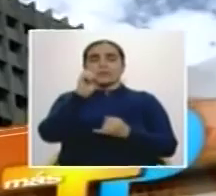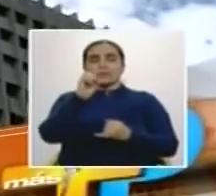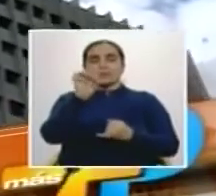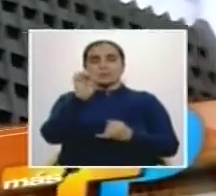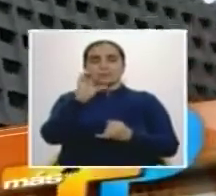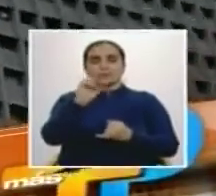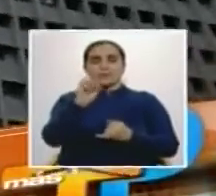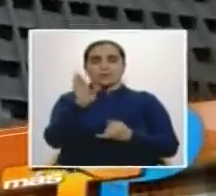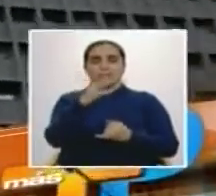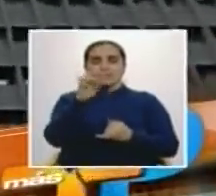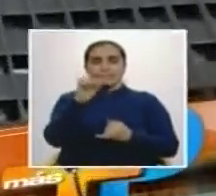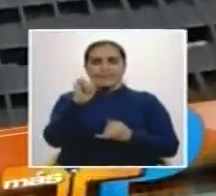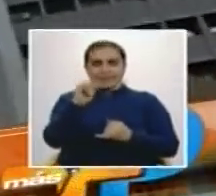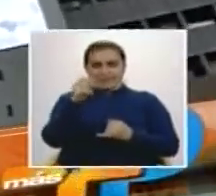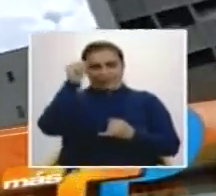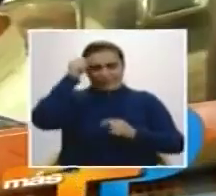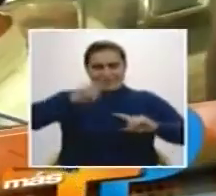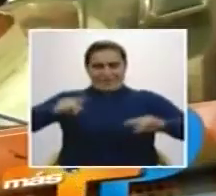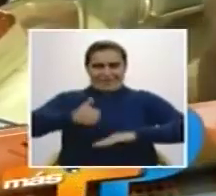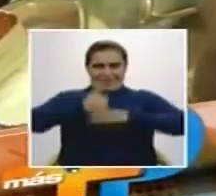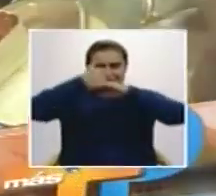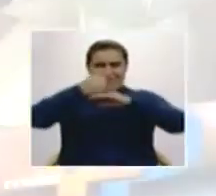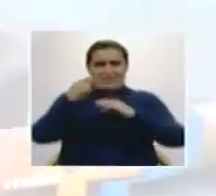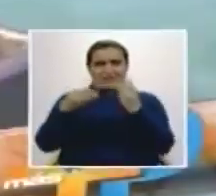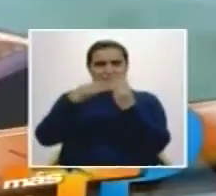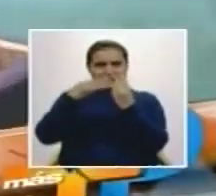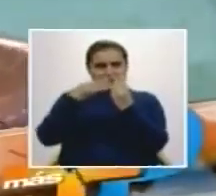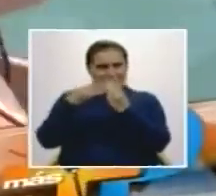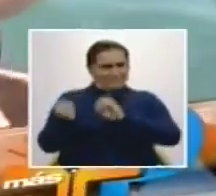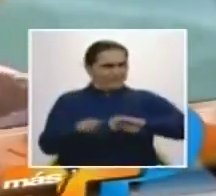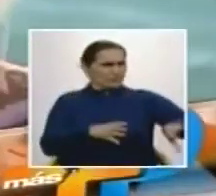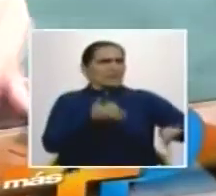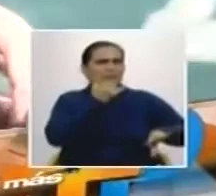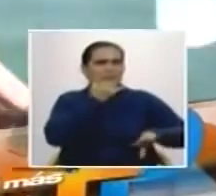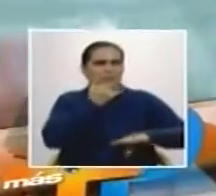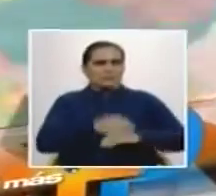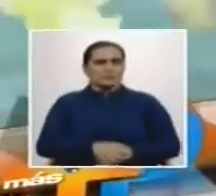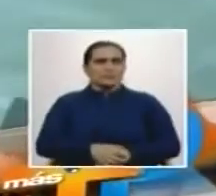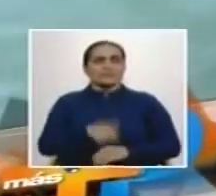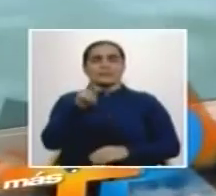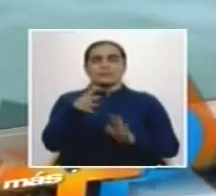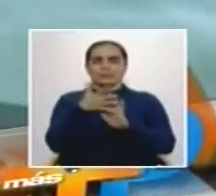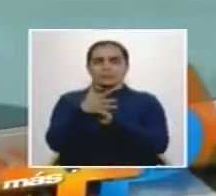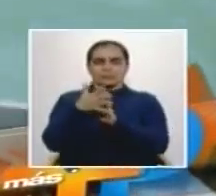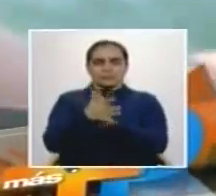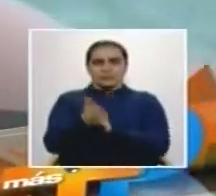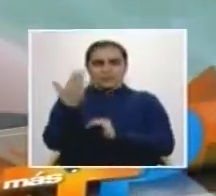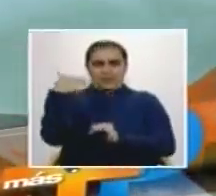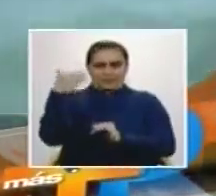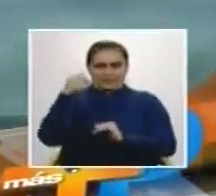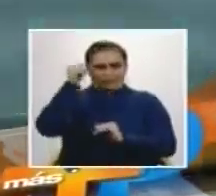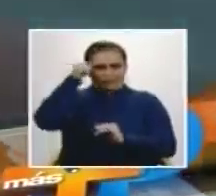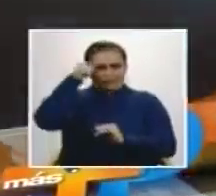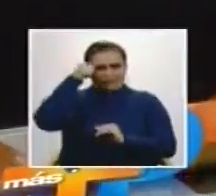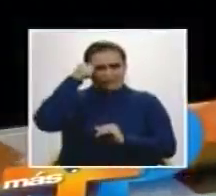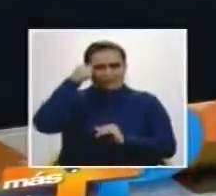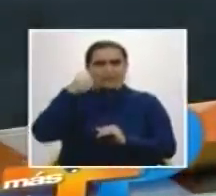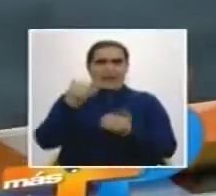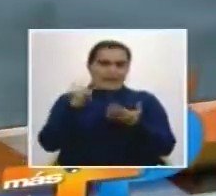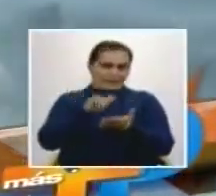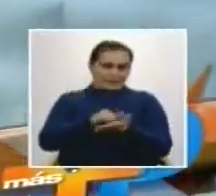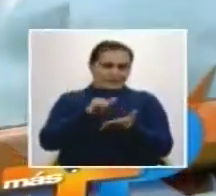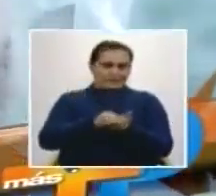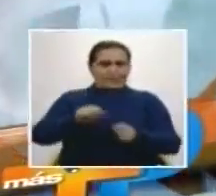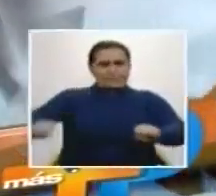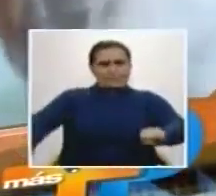cuestionamientos que habrían motivado la salida del gerente de Emcali. Emotivo acto. Tal como fue su voluntad, fueron lanzadas al